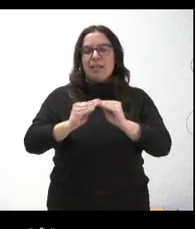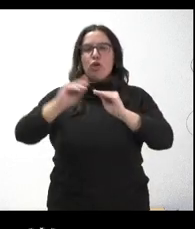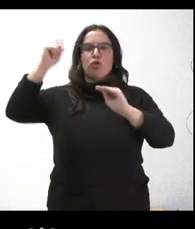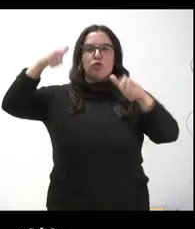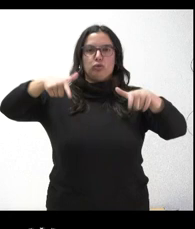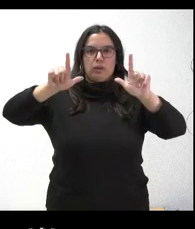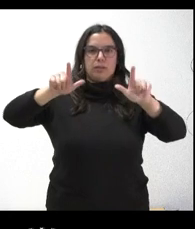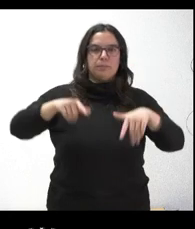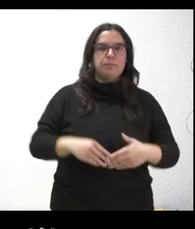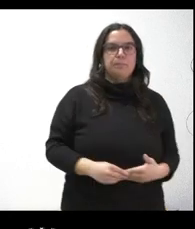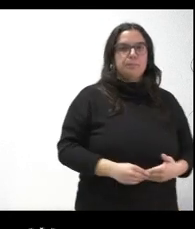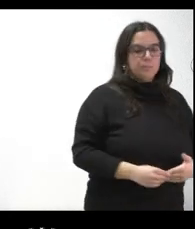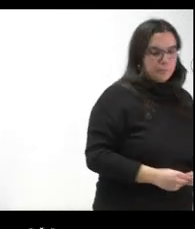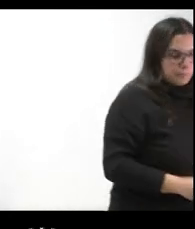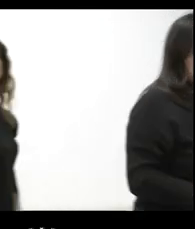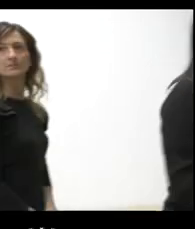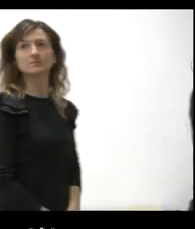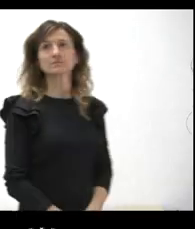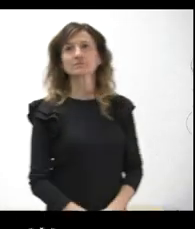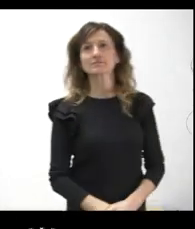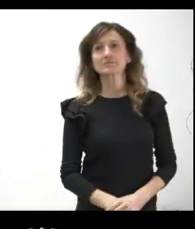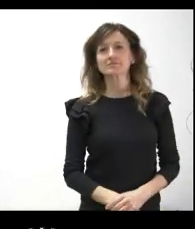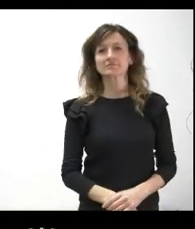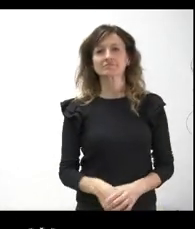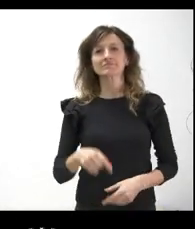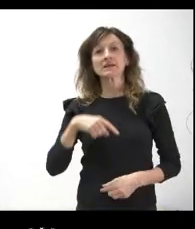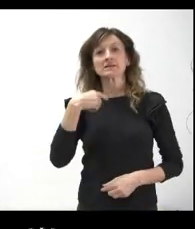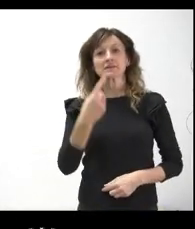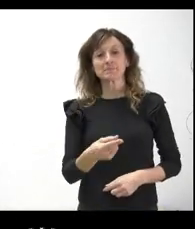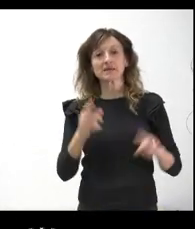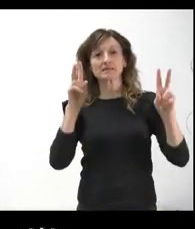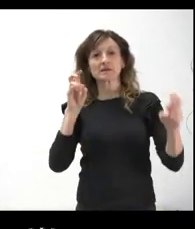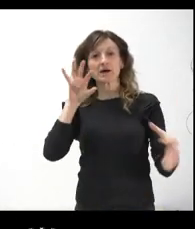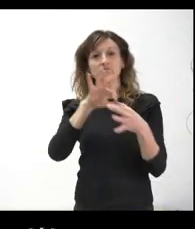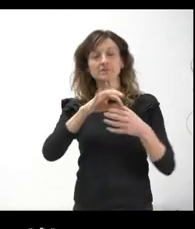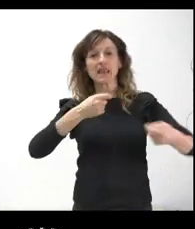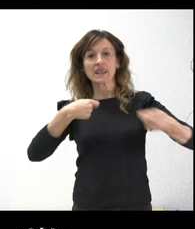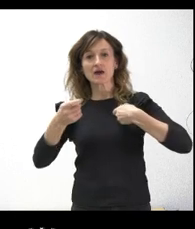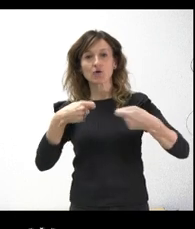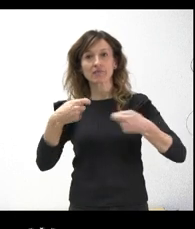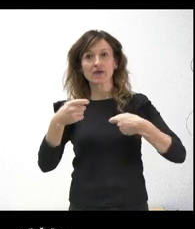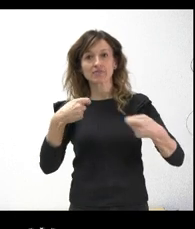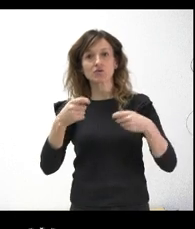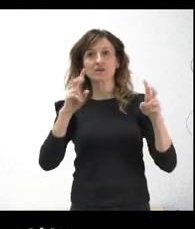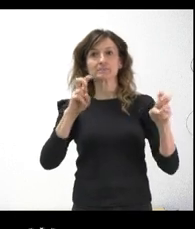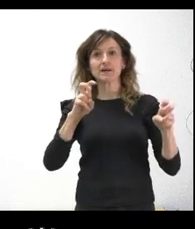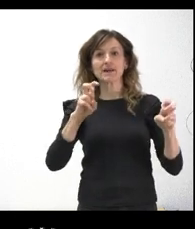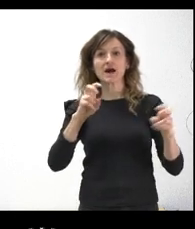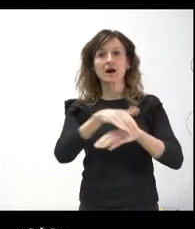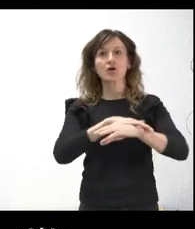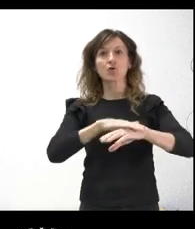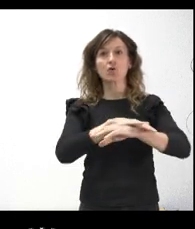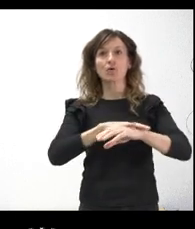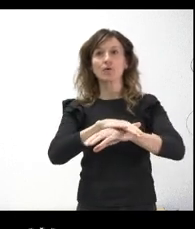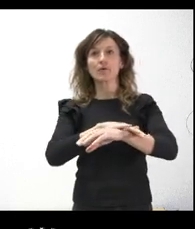solares y después e también a propósito de las negociaciones para formalizar el gobierno y de